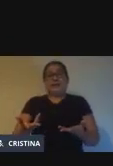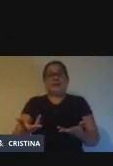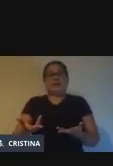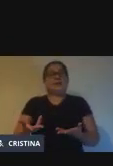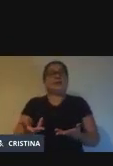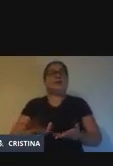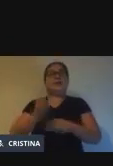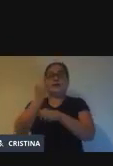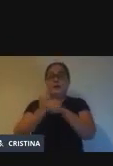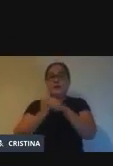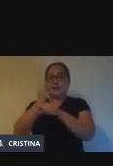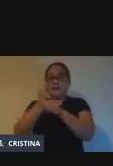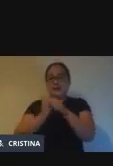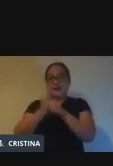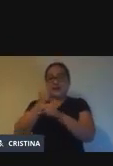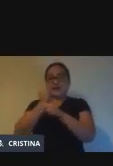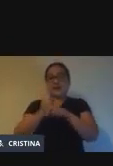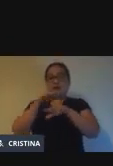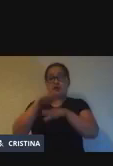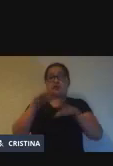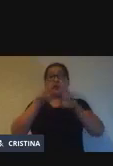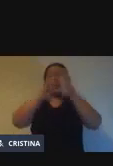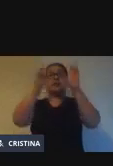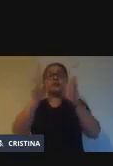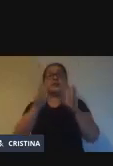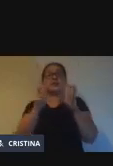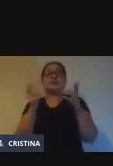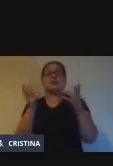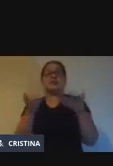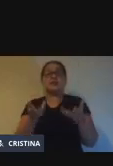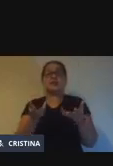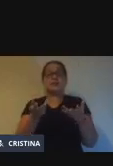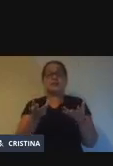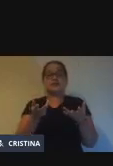indagar sobre los temas de la